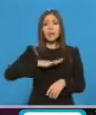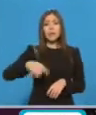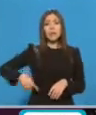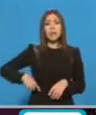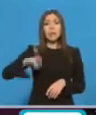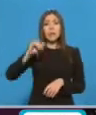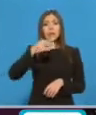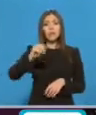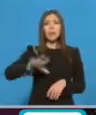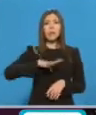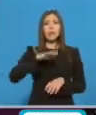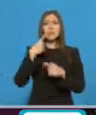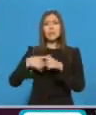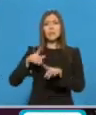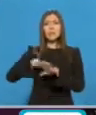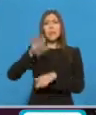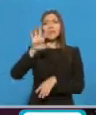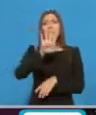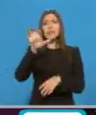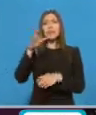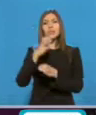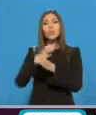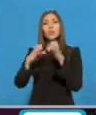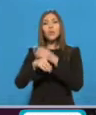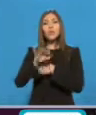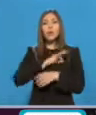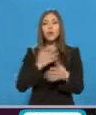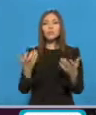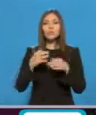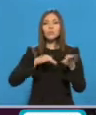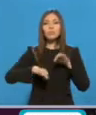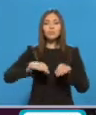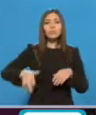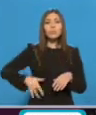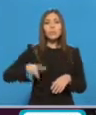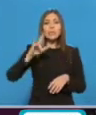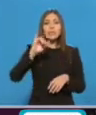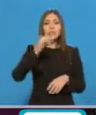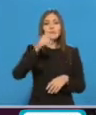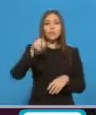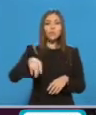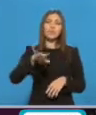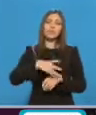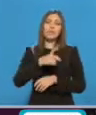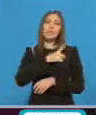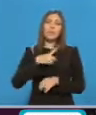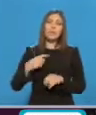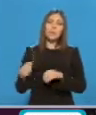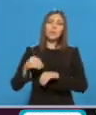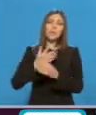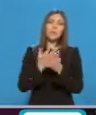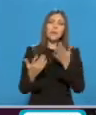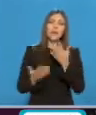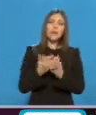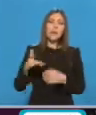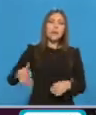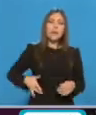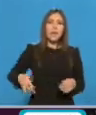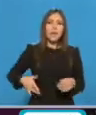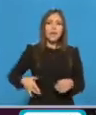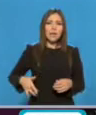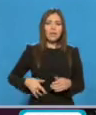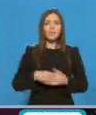500 funciones? Díganme si no, más de 500 funciones. Por eso debemos de poner nuestras manos en el hígado.